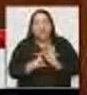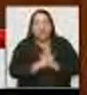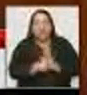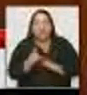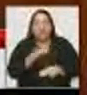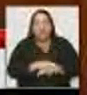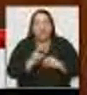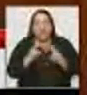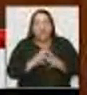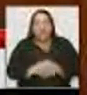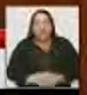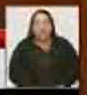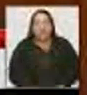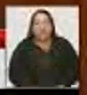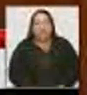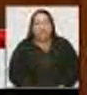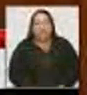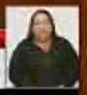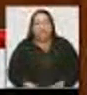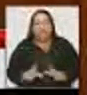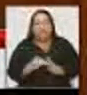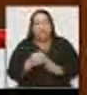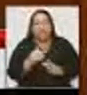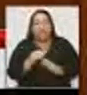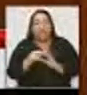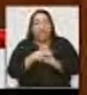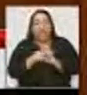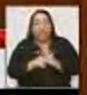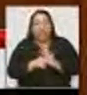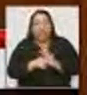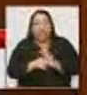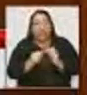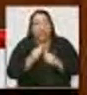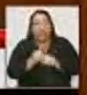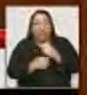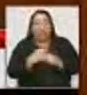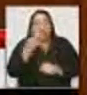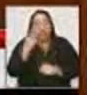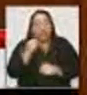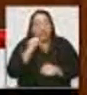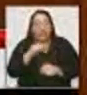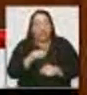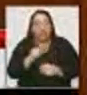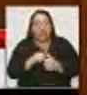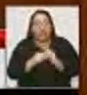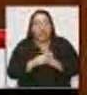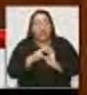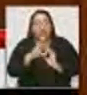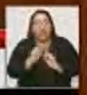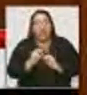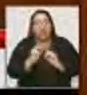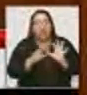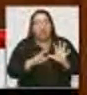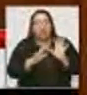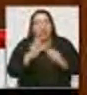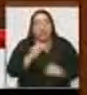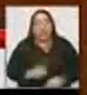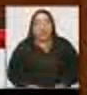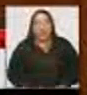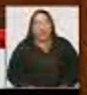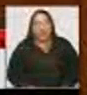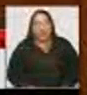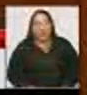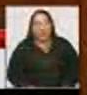leyes sobre la materia. Entre las normas con rango de ley aprobadas el año pasado destacan la Ley